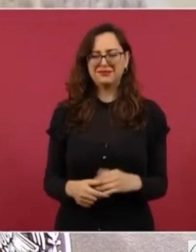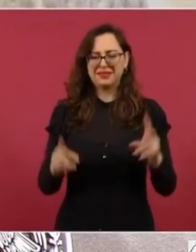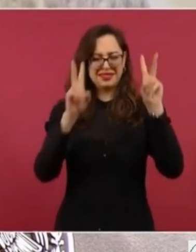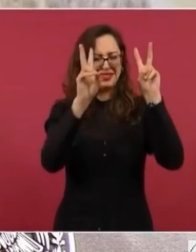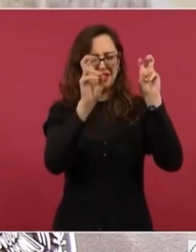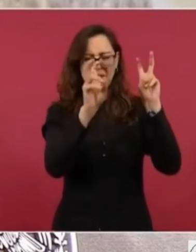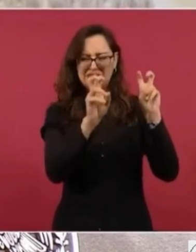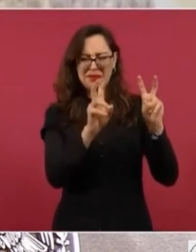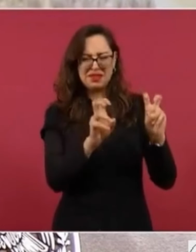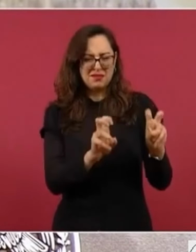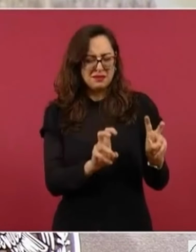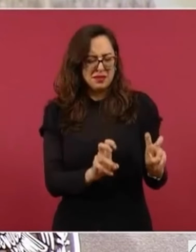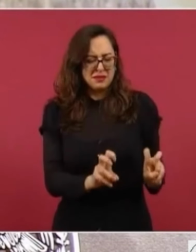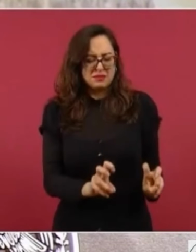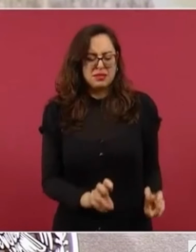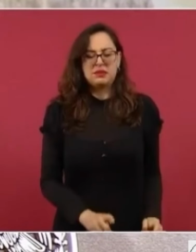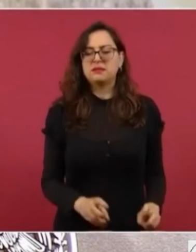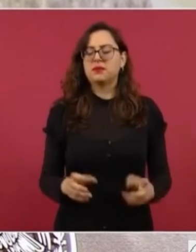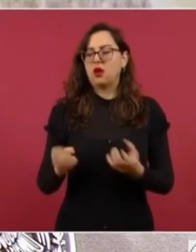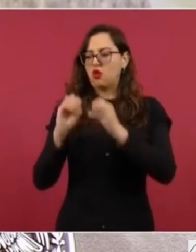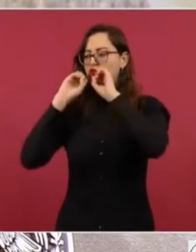pero